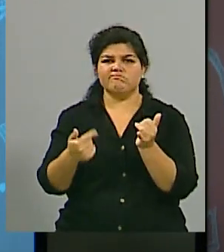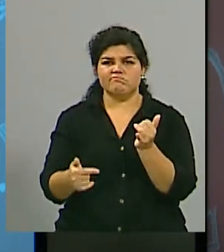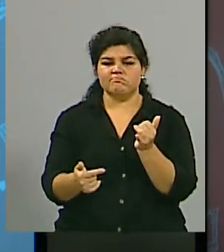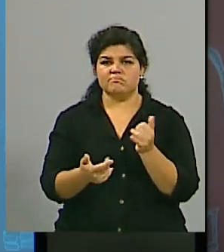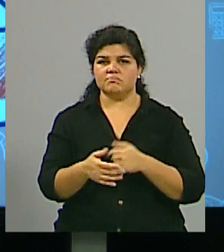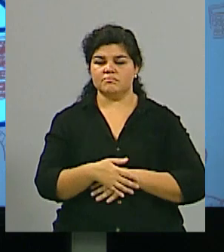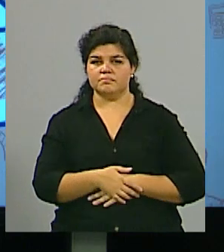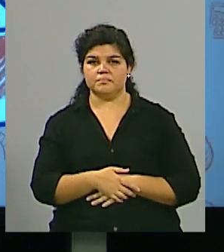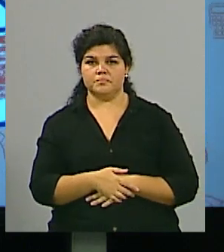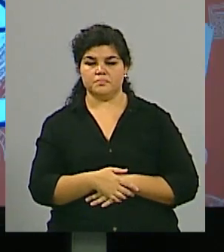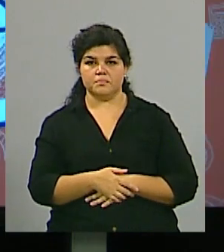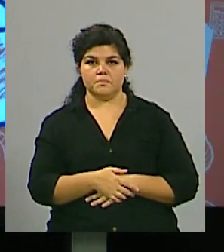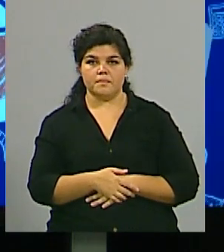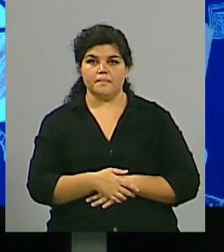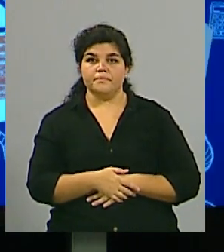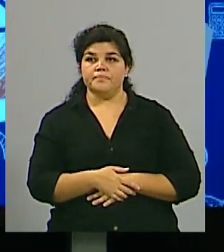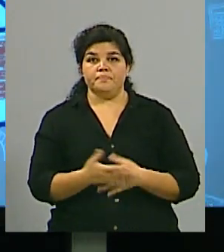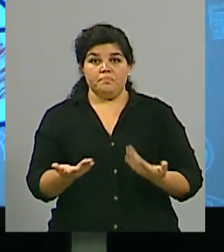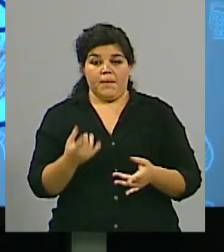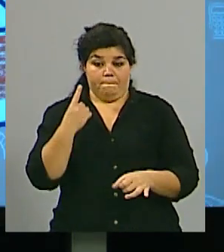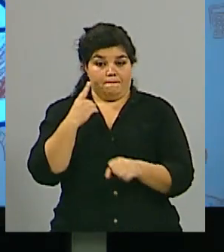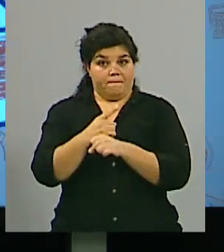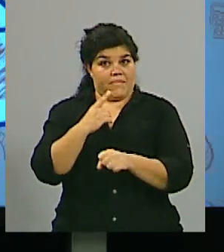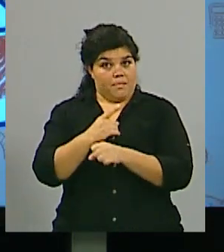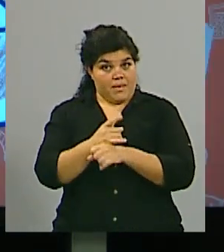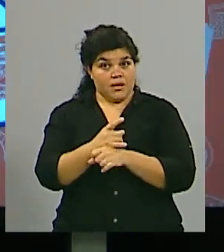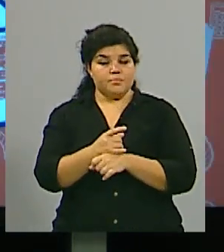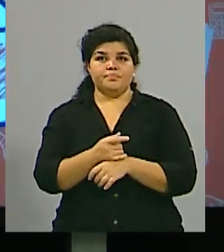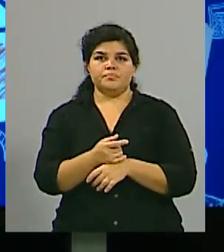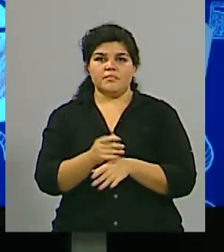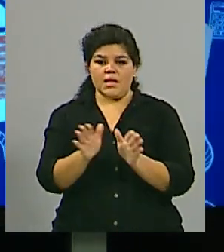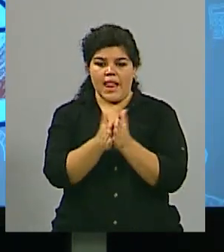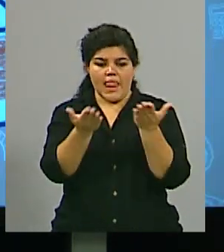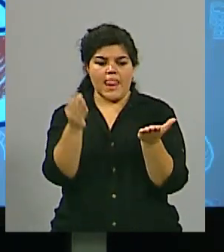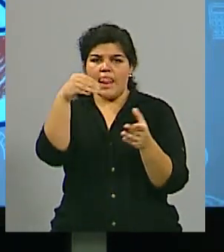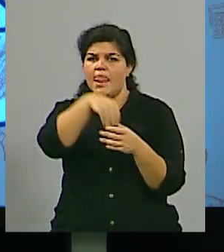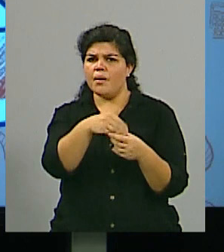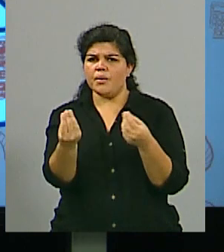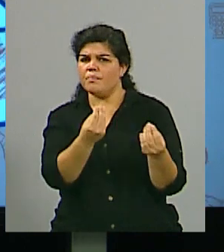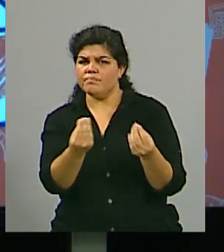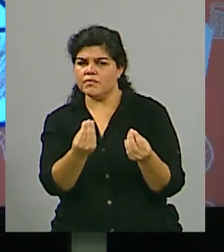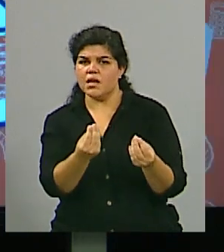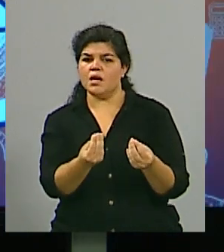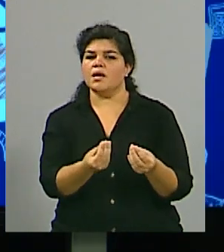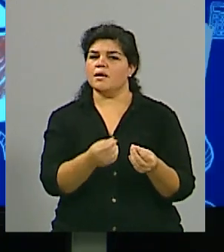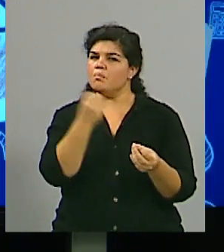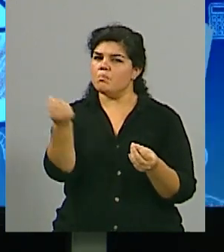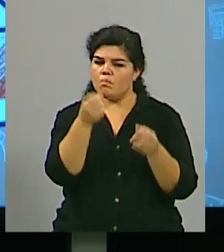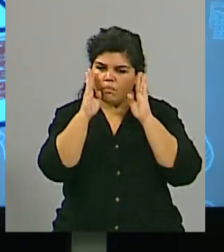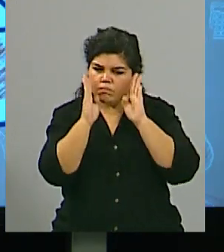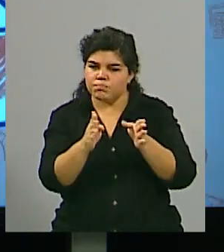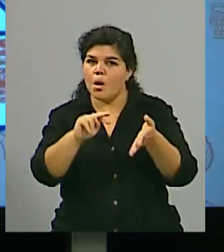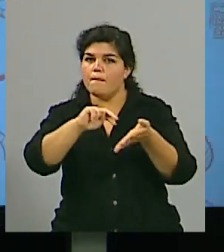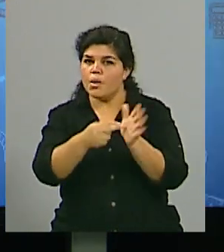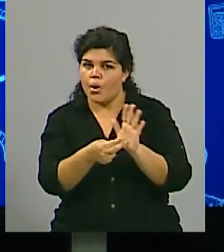todo en el libro? Bueno, en principio yo lo que busco hacer es problematizar, porque hay una característica de la gente que trabaja, aborda,